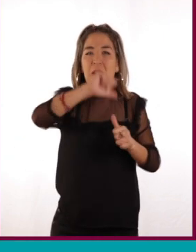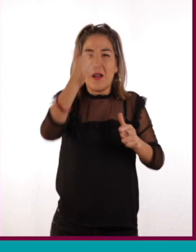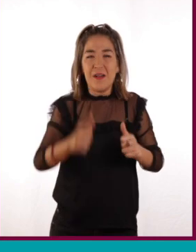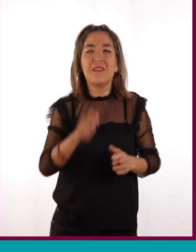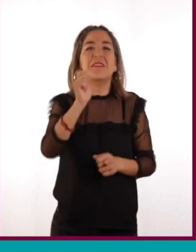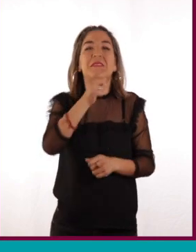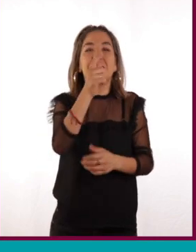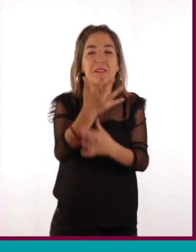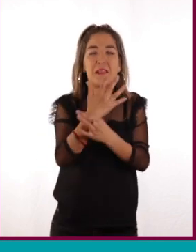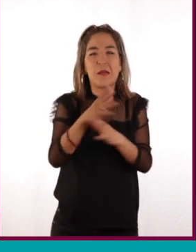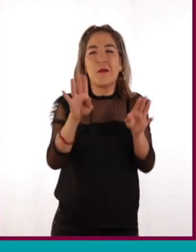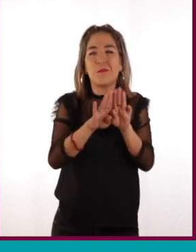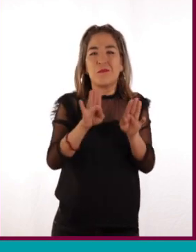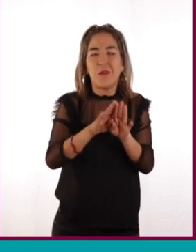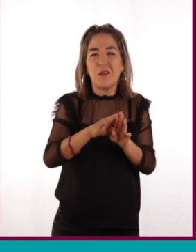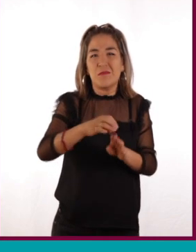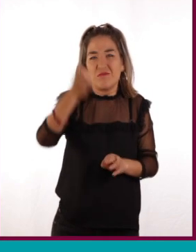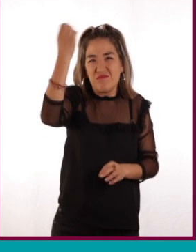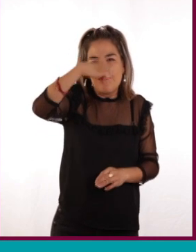que hay algunos genios